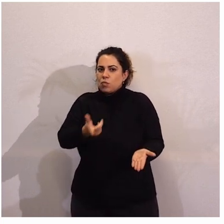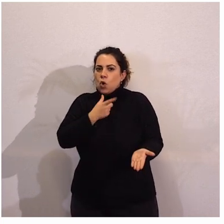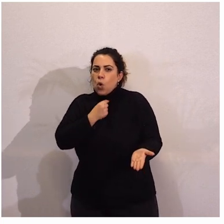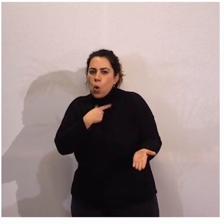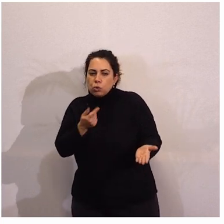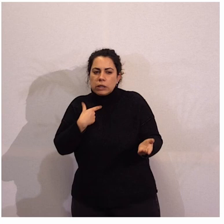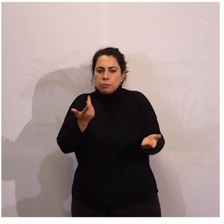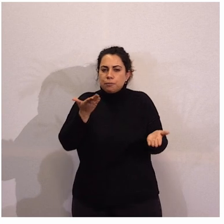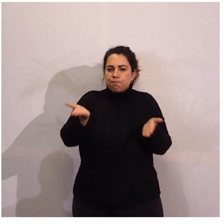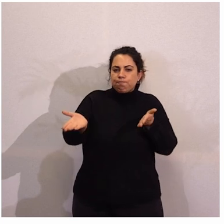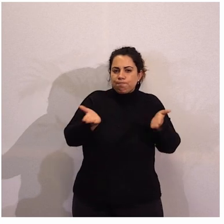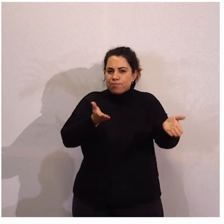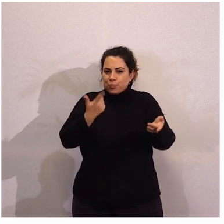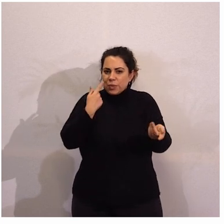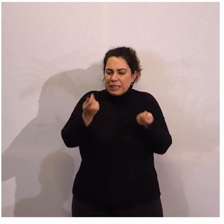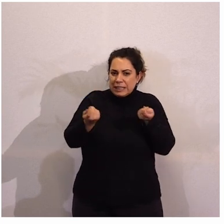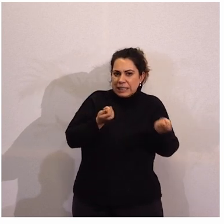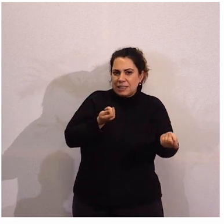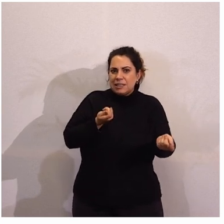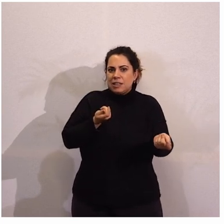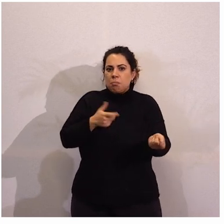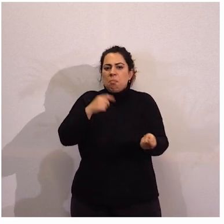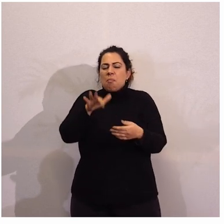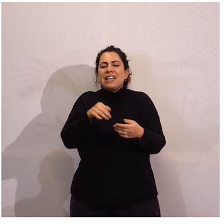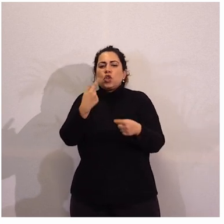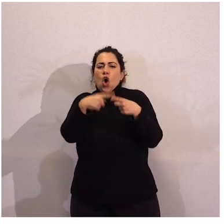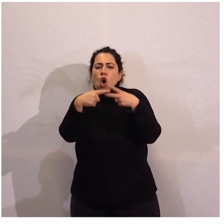lidia, cómo es lo que propone.